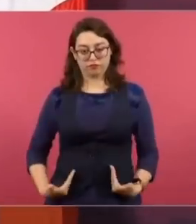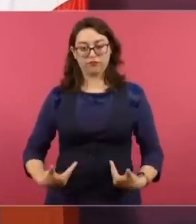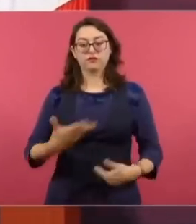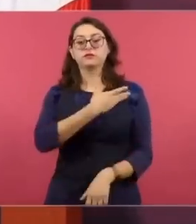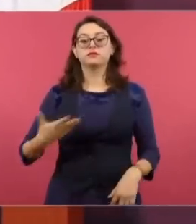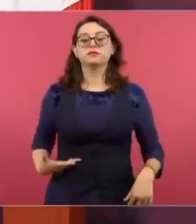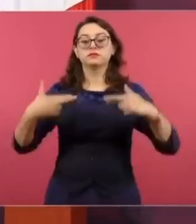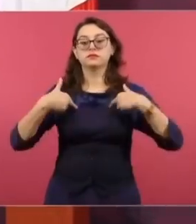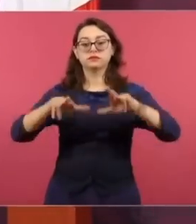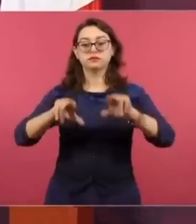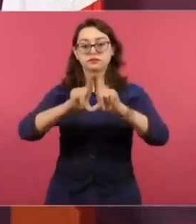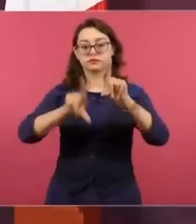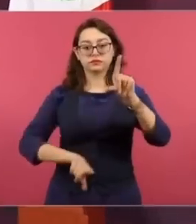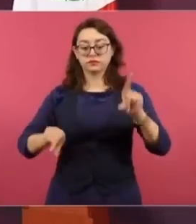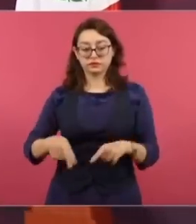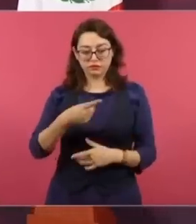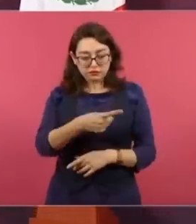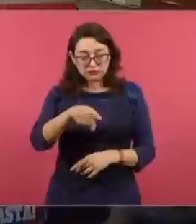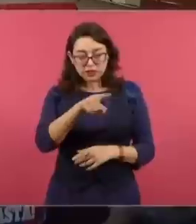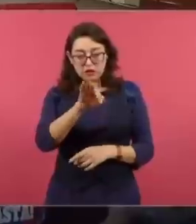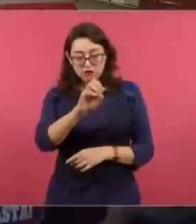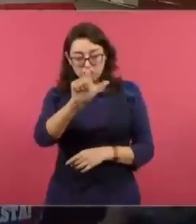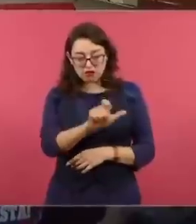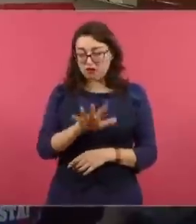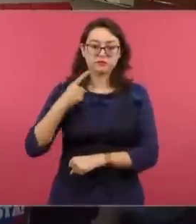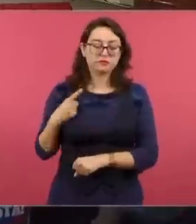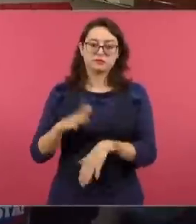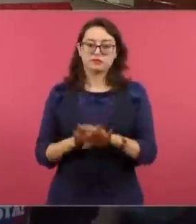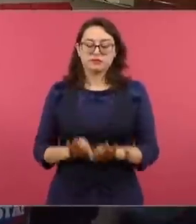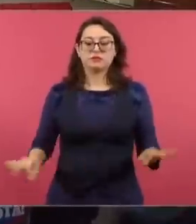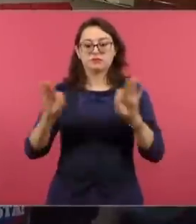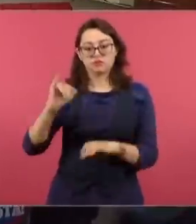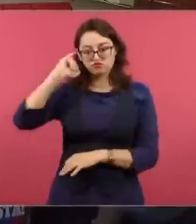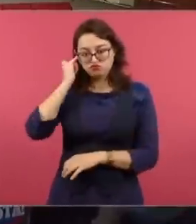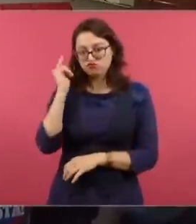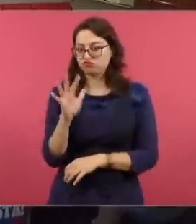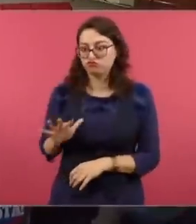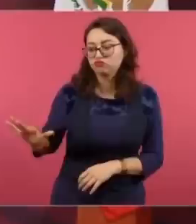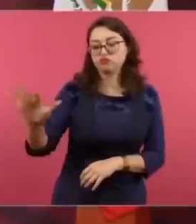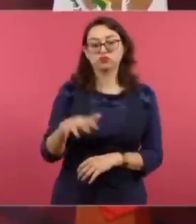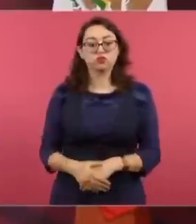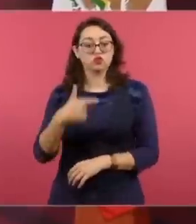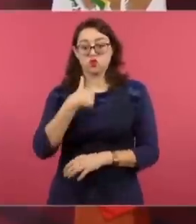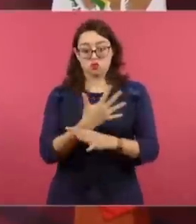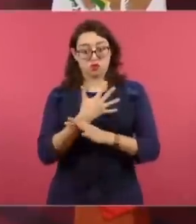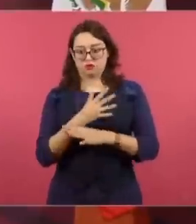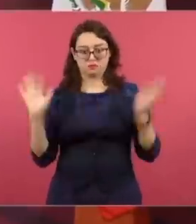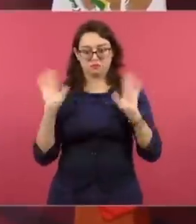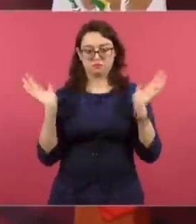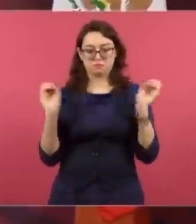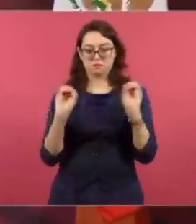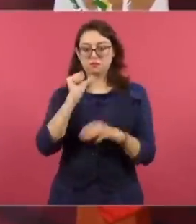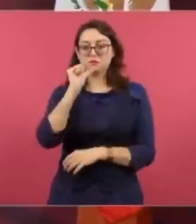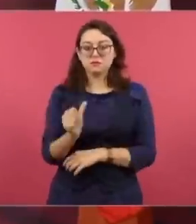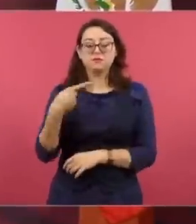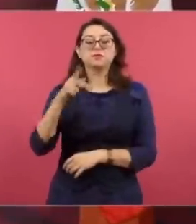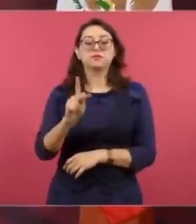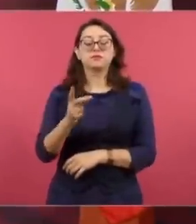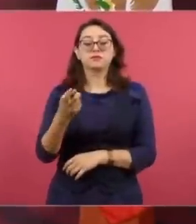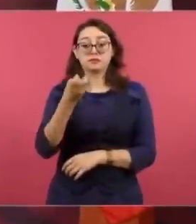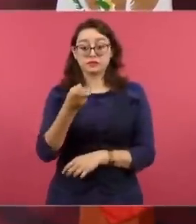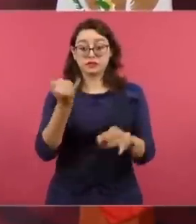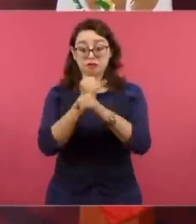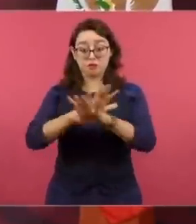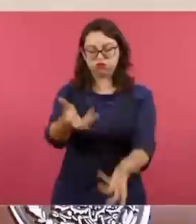y no se puede ofender a la gente no voy a hablar nada más que esta imagen sino la ponemos aquí